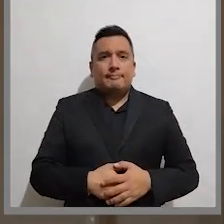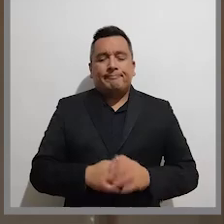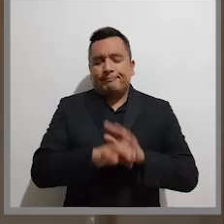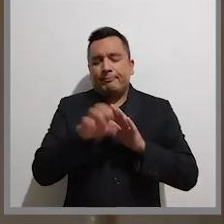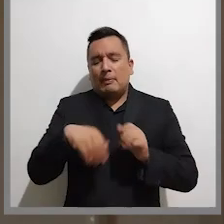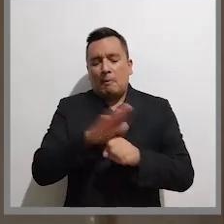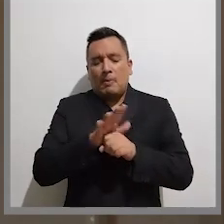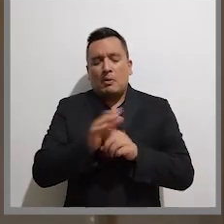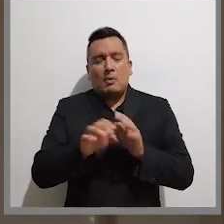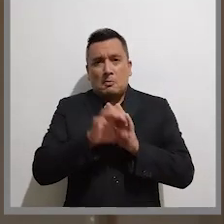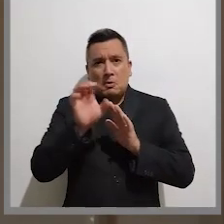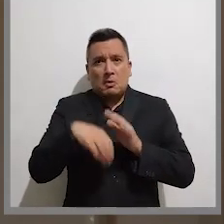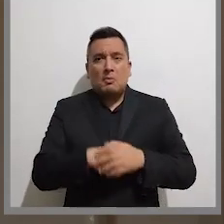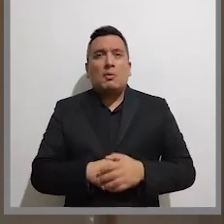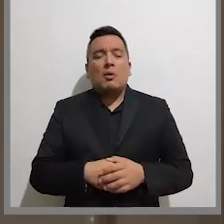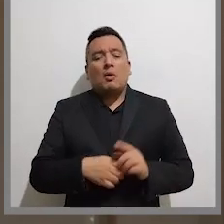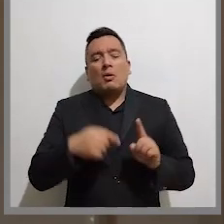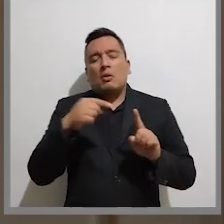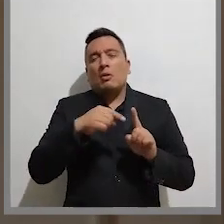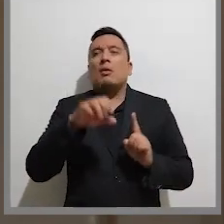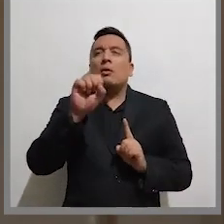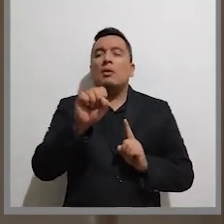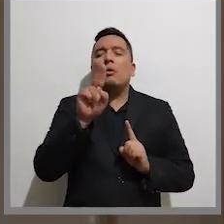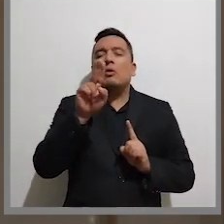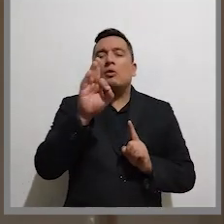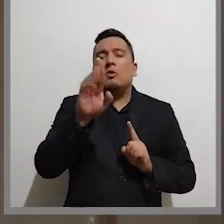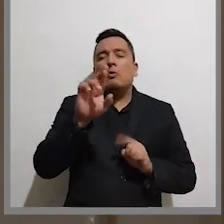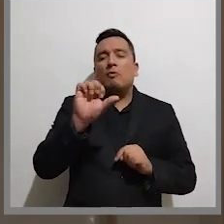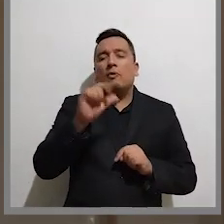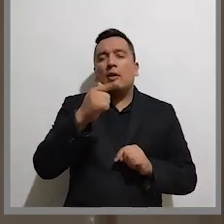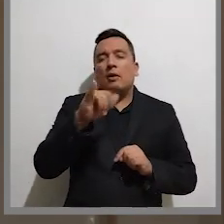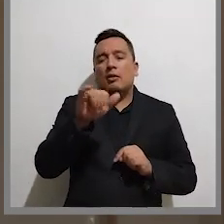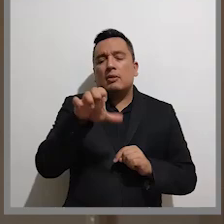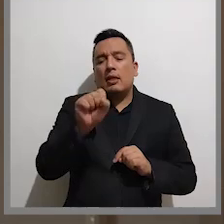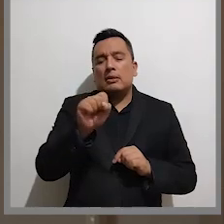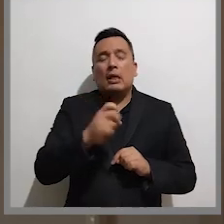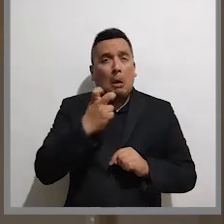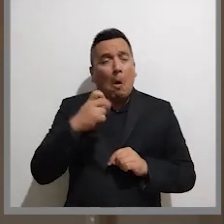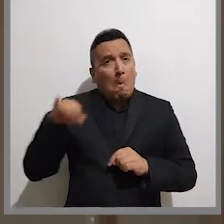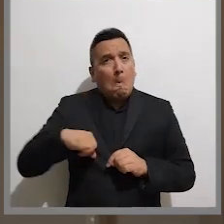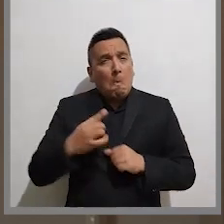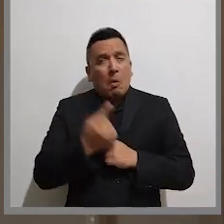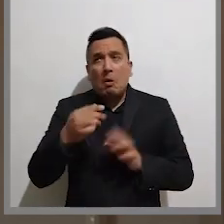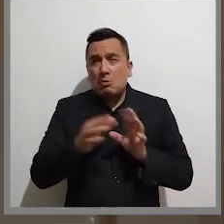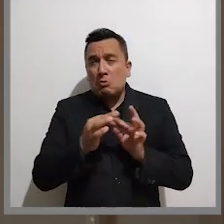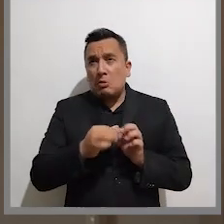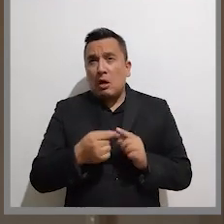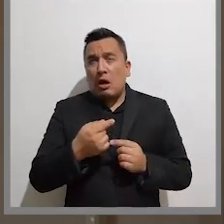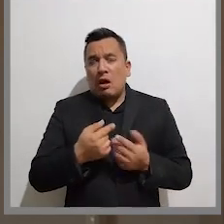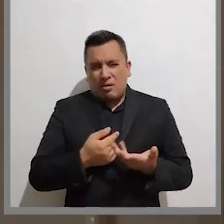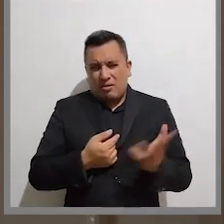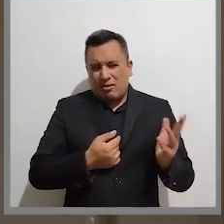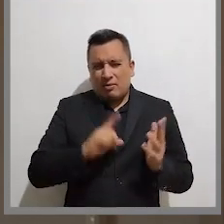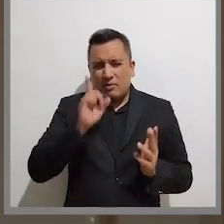algunas películas como son Las sufragistas, que es muy interesante porque ahí nos explica cómo se empezaron a